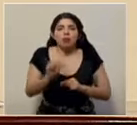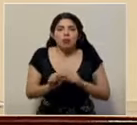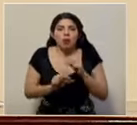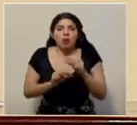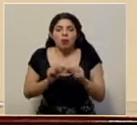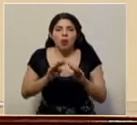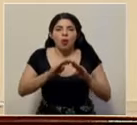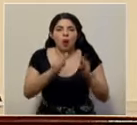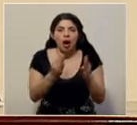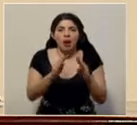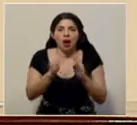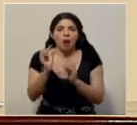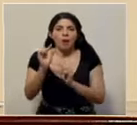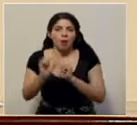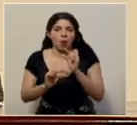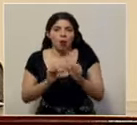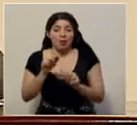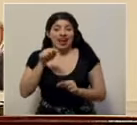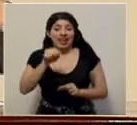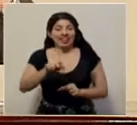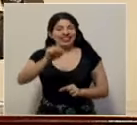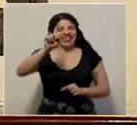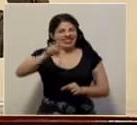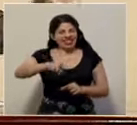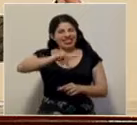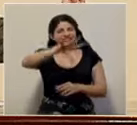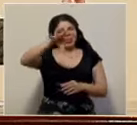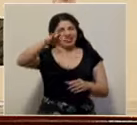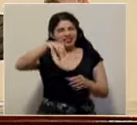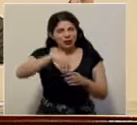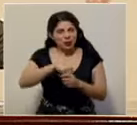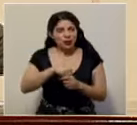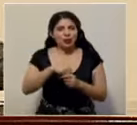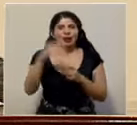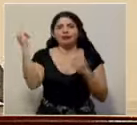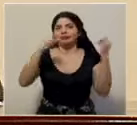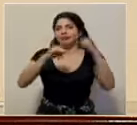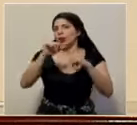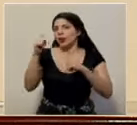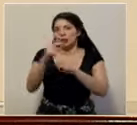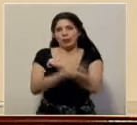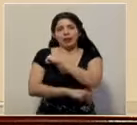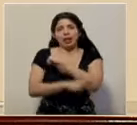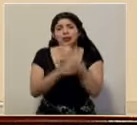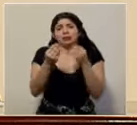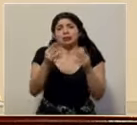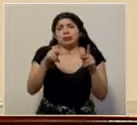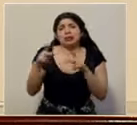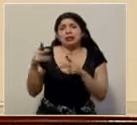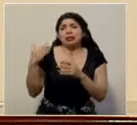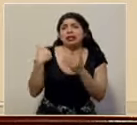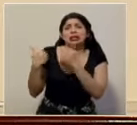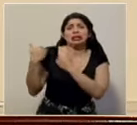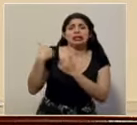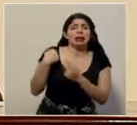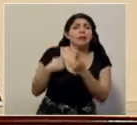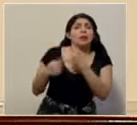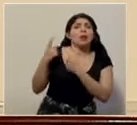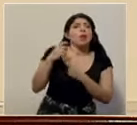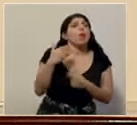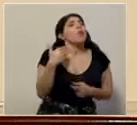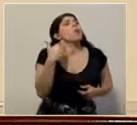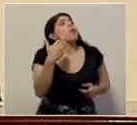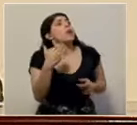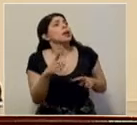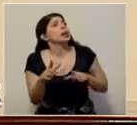aperturas. Y sin duda que eso tiene que incluir rutas desde otros países. Mucha gente me ha dicho, me ha preguntado que cuándo